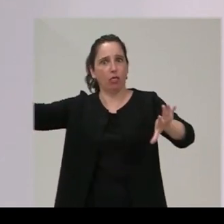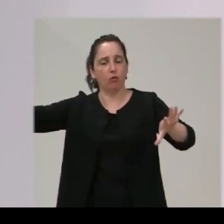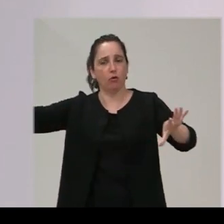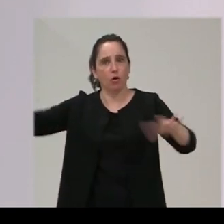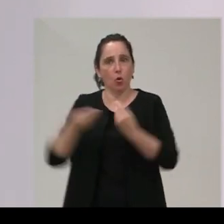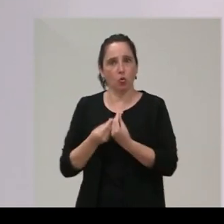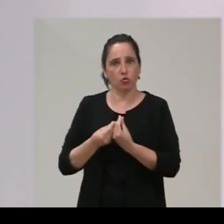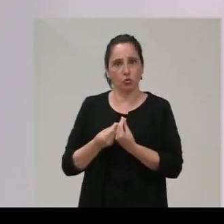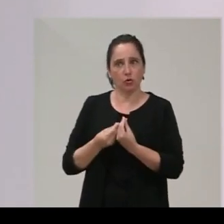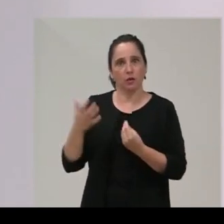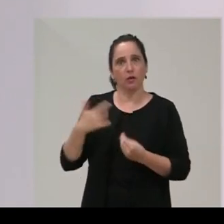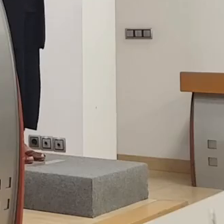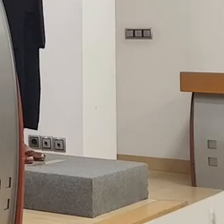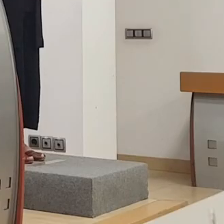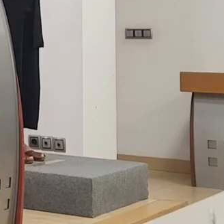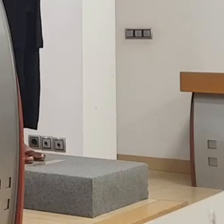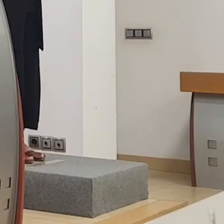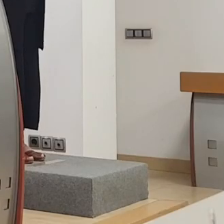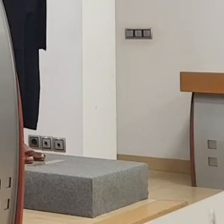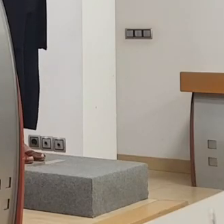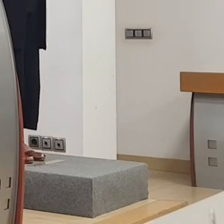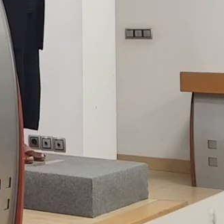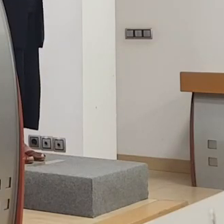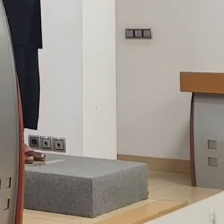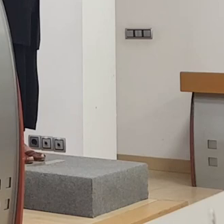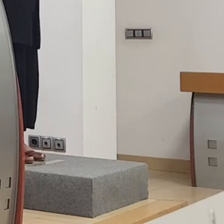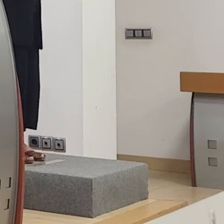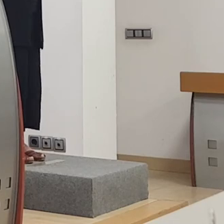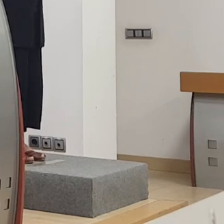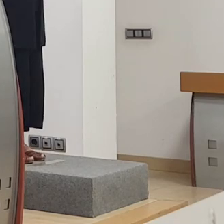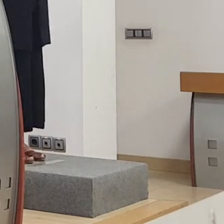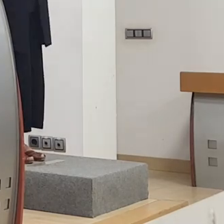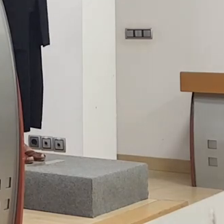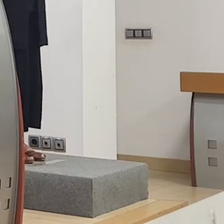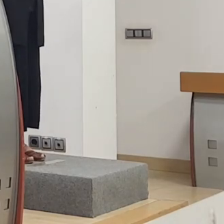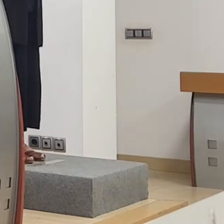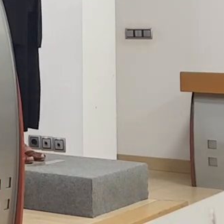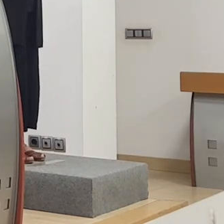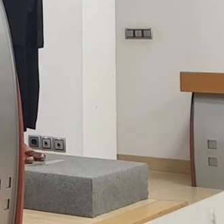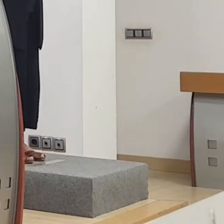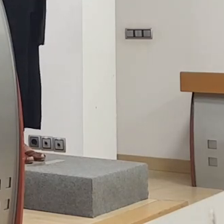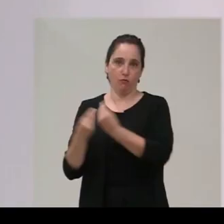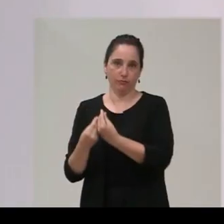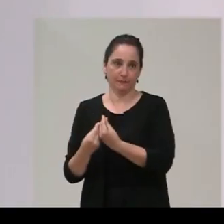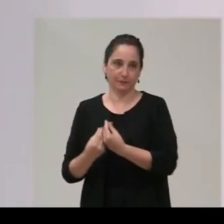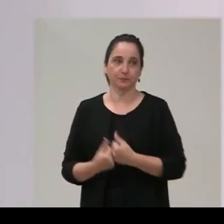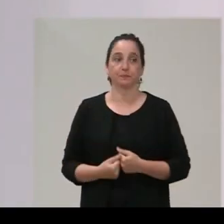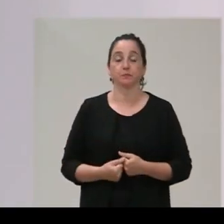separado y esto para mí es educación y los resultados son medibles y tangibles como ya han podido escuchar.